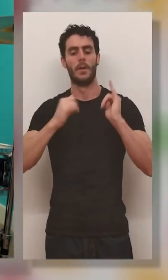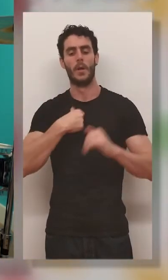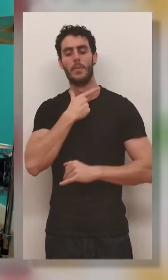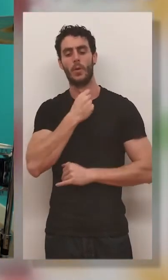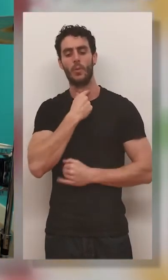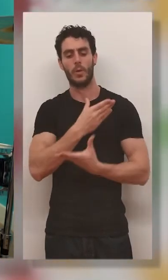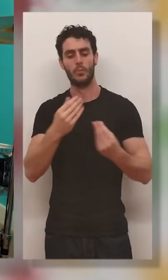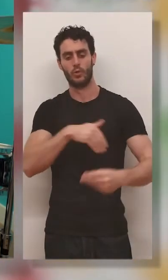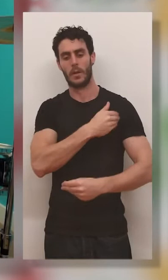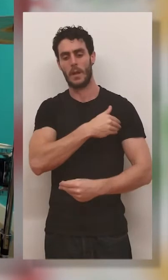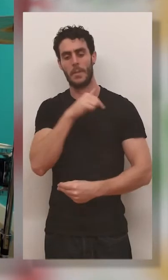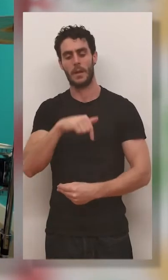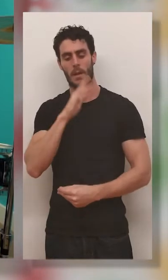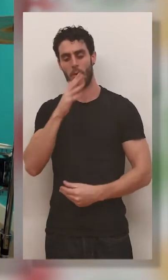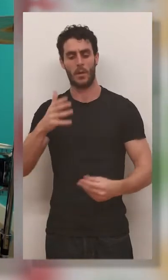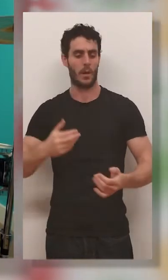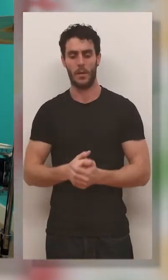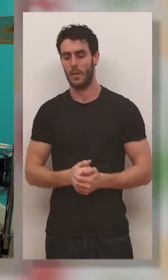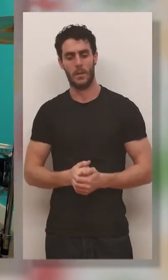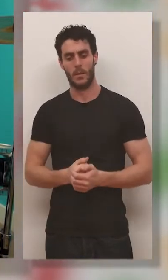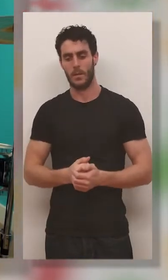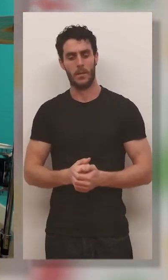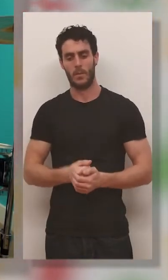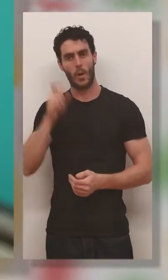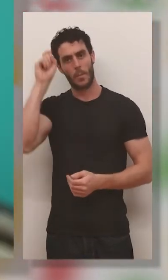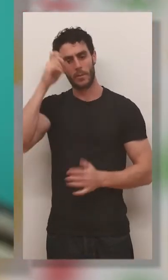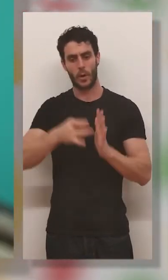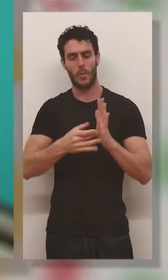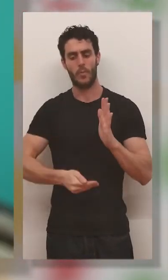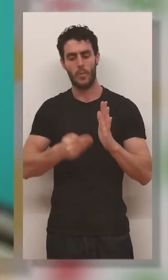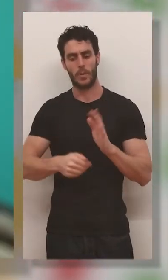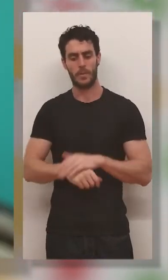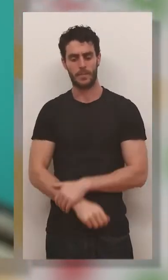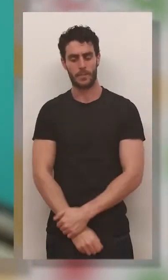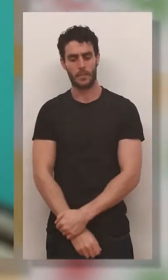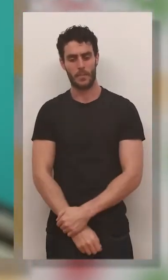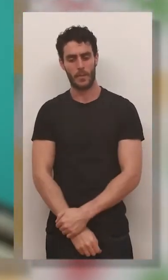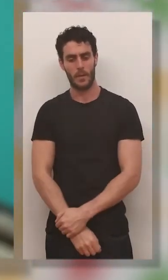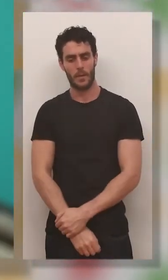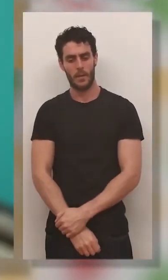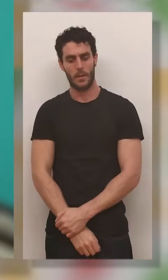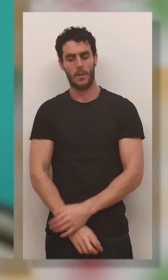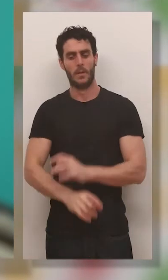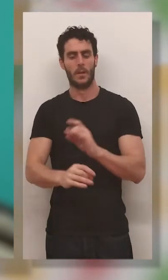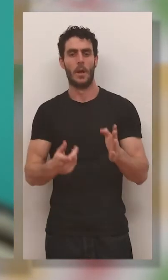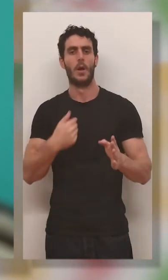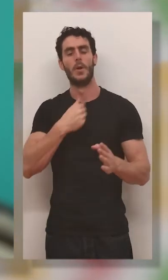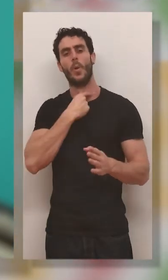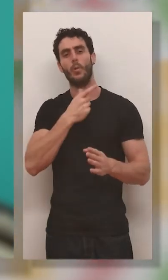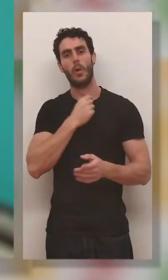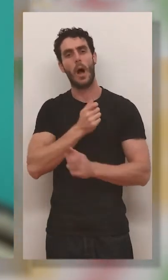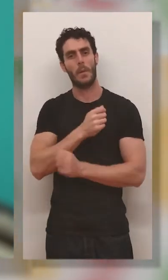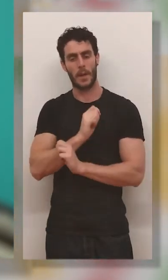mucho esta academia porque tiene unos muy buenos profesores. El nombre de todos los instrumentos de la batería,